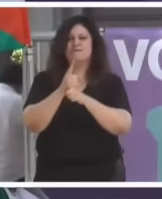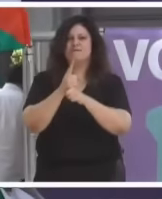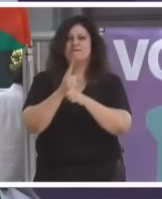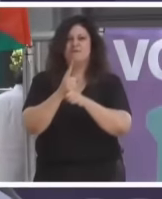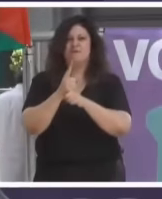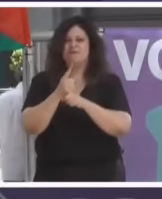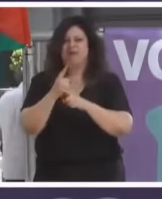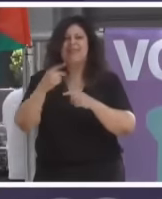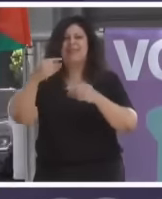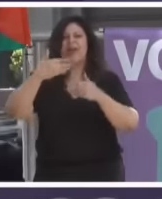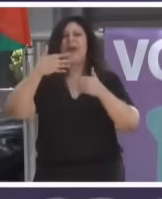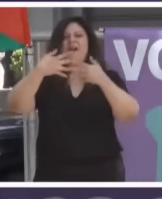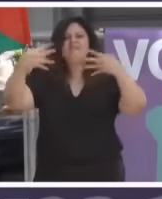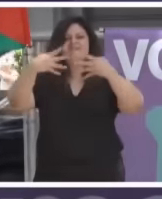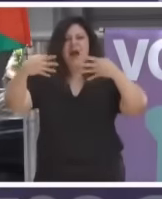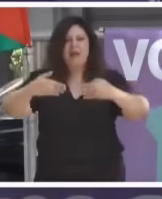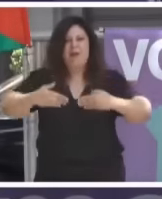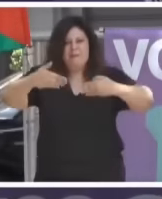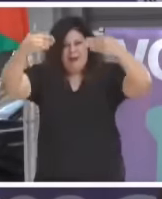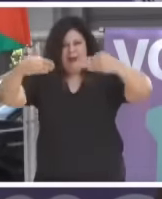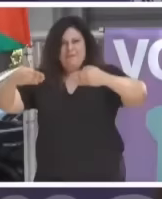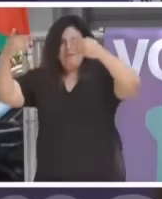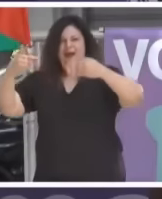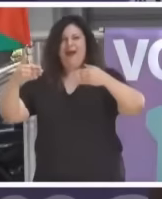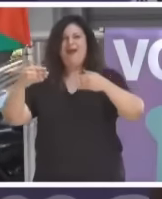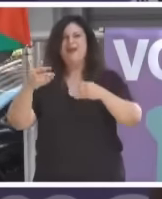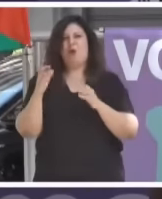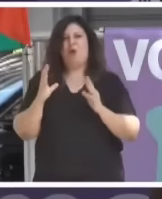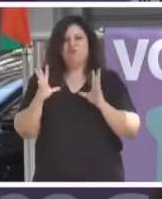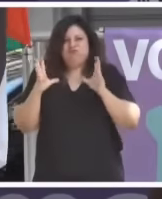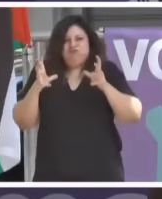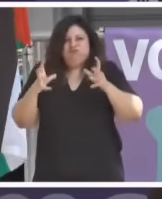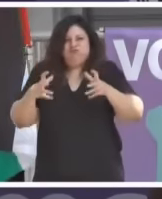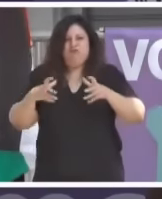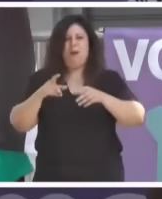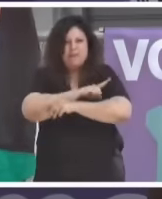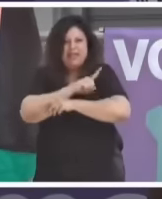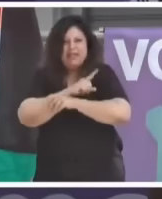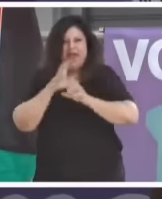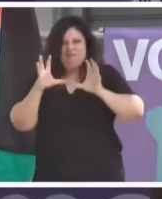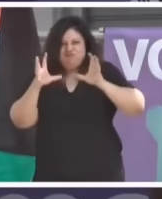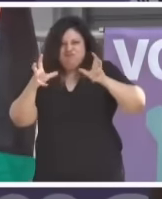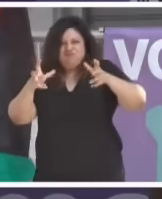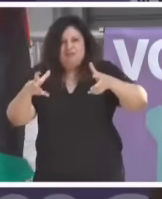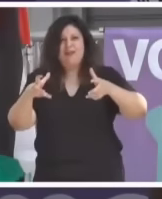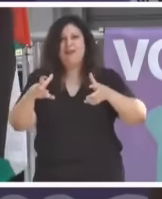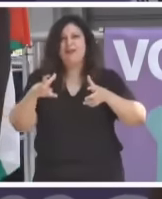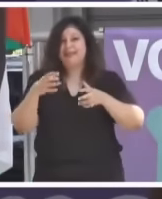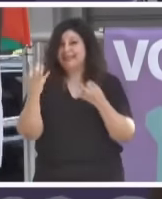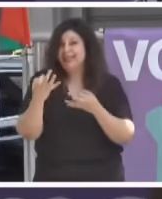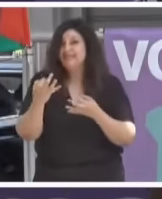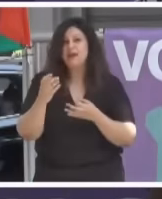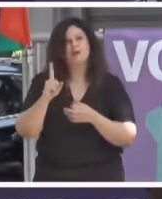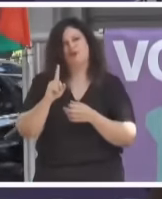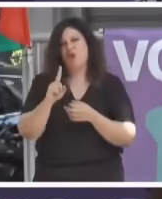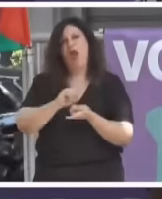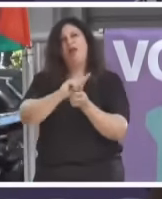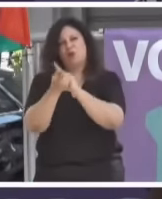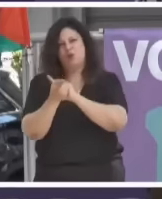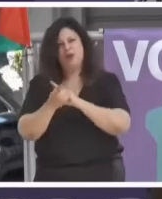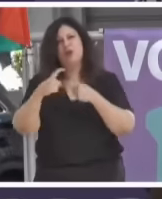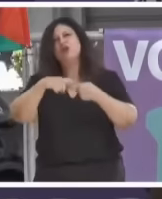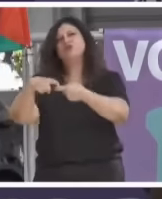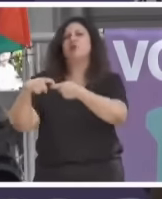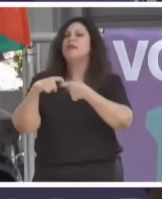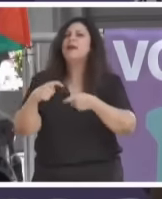que hay que poner buques de la Armada, pues tiene que ser justamente todo lo contrario. Hay que ser solidario, hay que dar oportunidades, porque